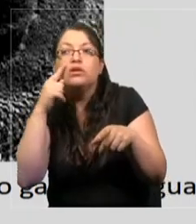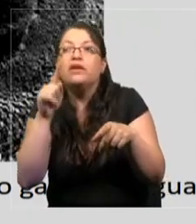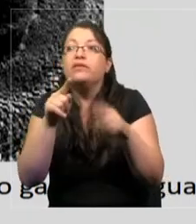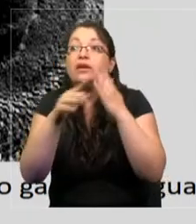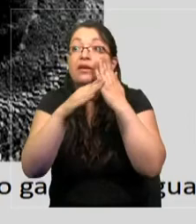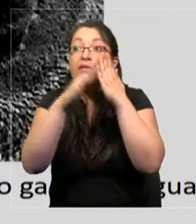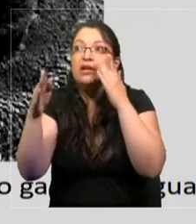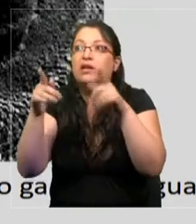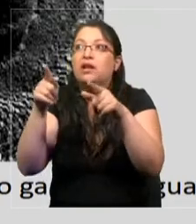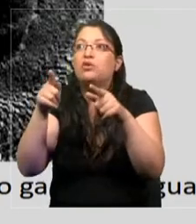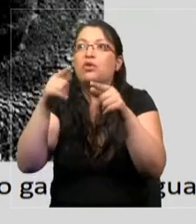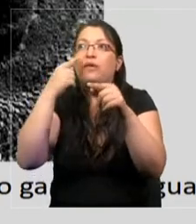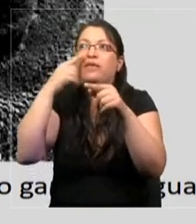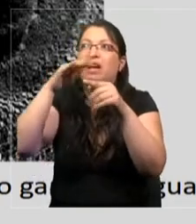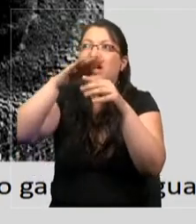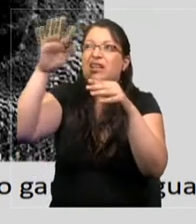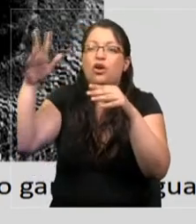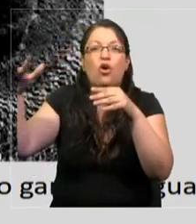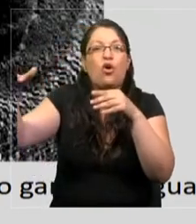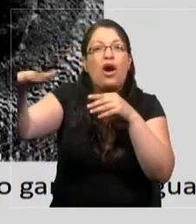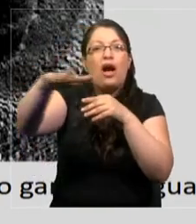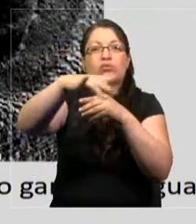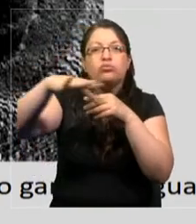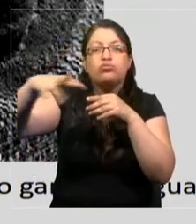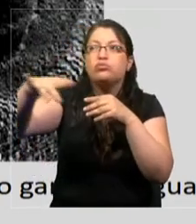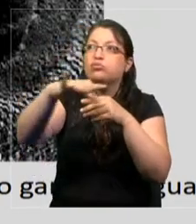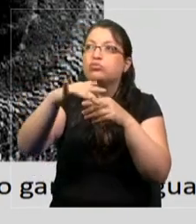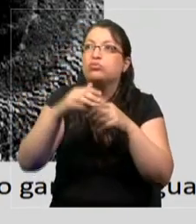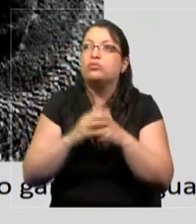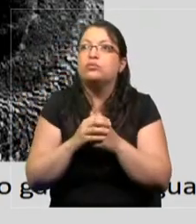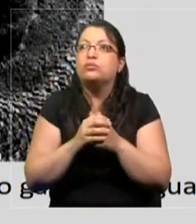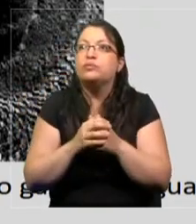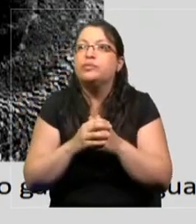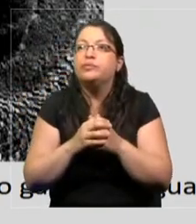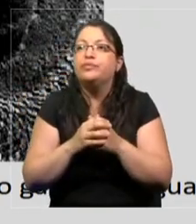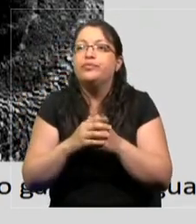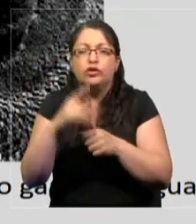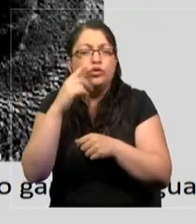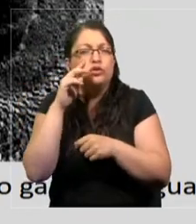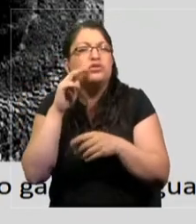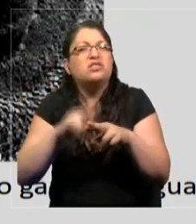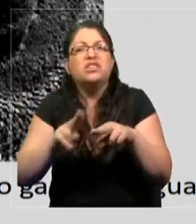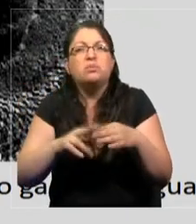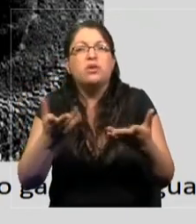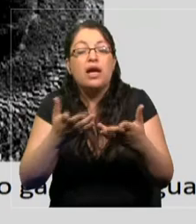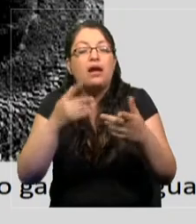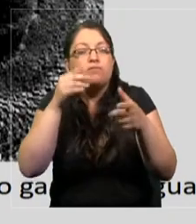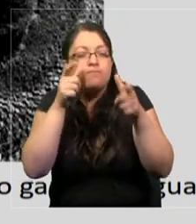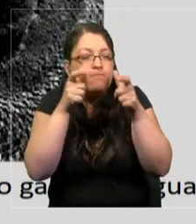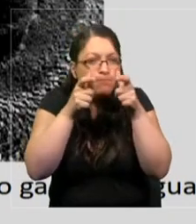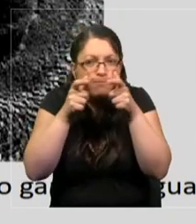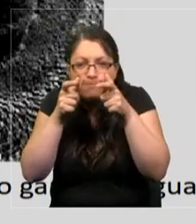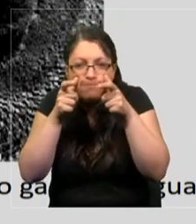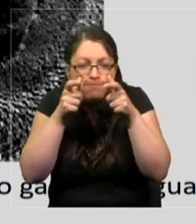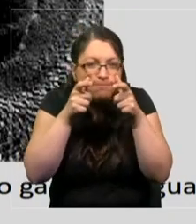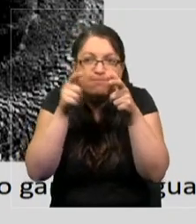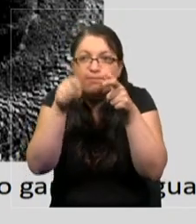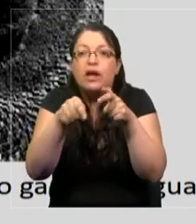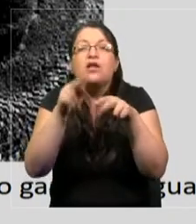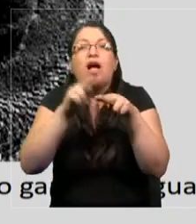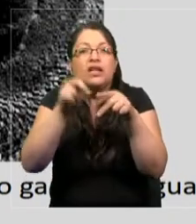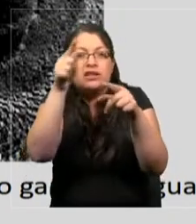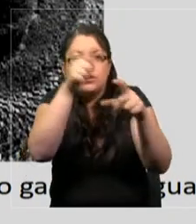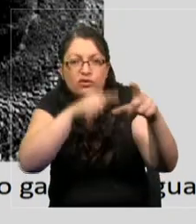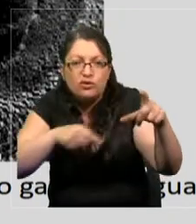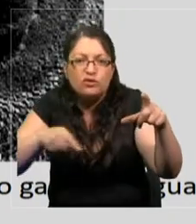pedazo de uno de los fiordos que estaba allí y lo que hicimos fue efectivamente monitorear esto hacer una línea va a